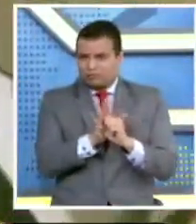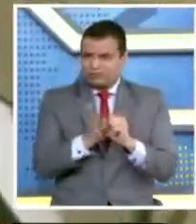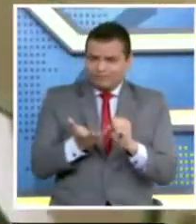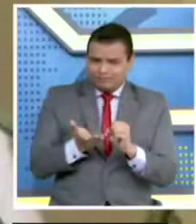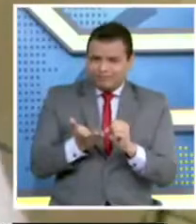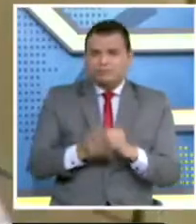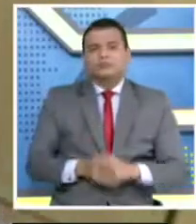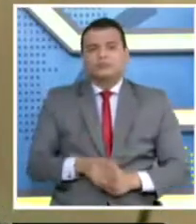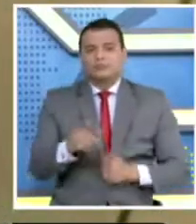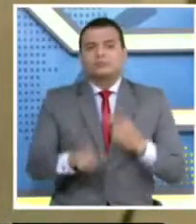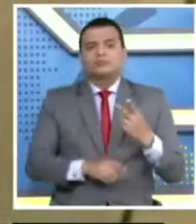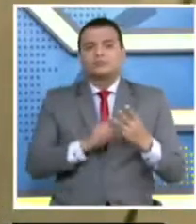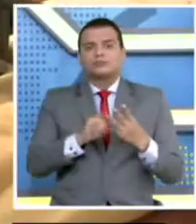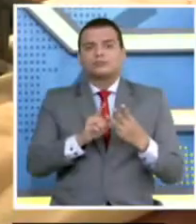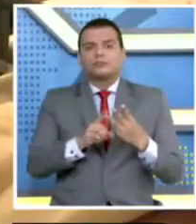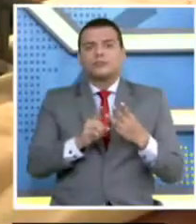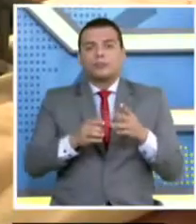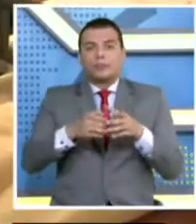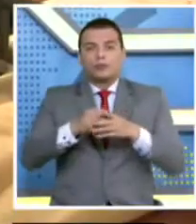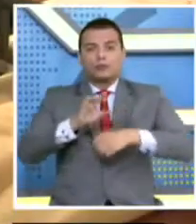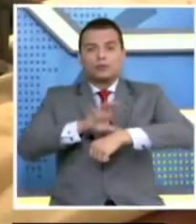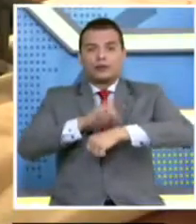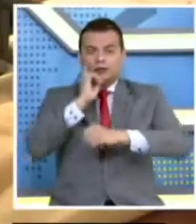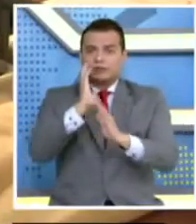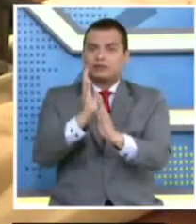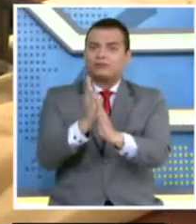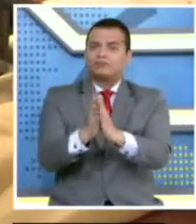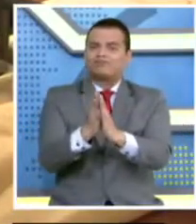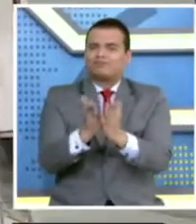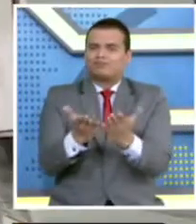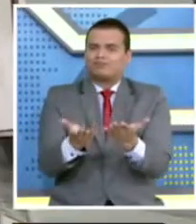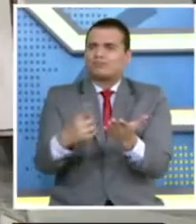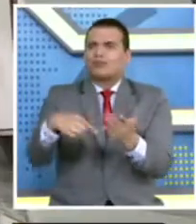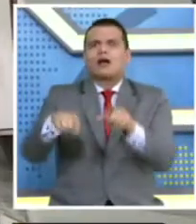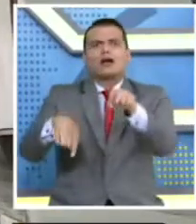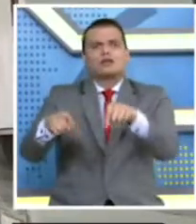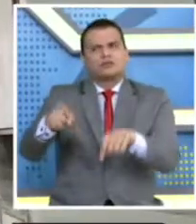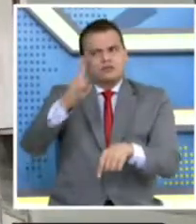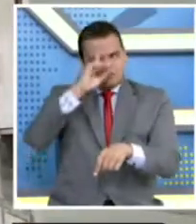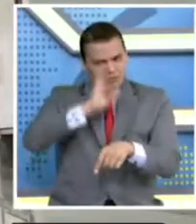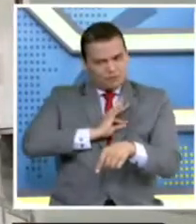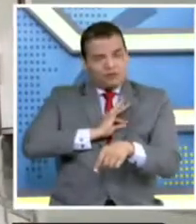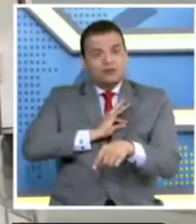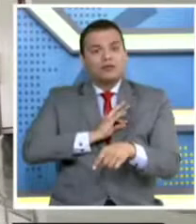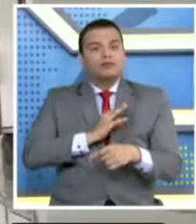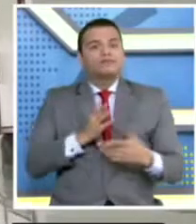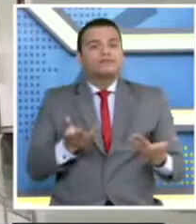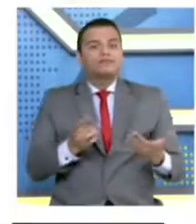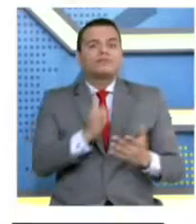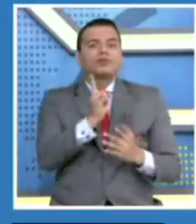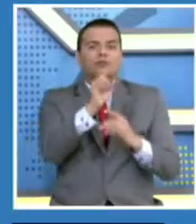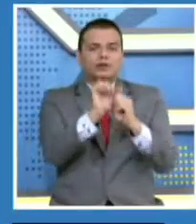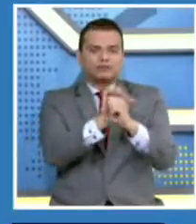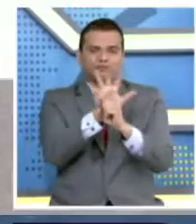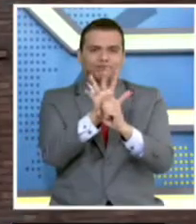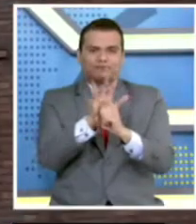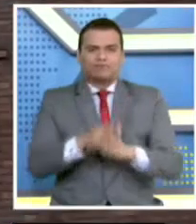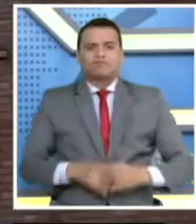Mucha atención, que médicos caleños denuncian ante 90 Minutos amenazas contra su vida por cuenta del coronavirus.